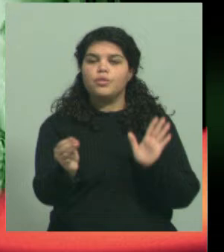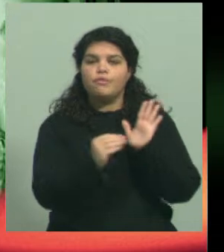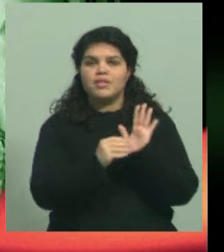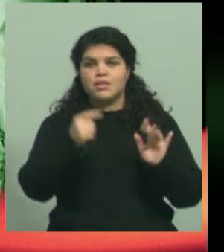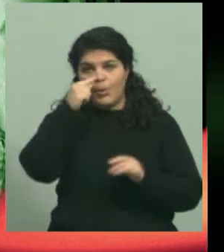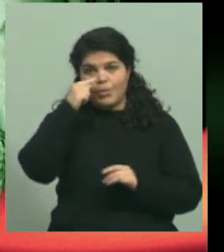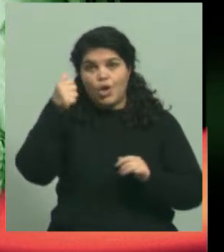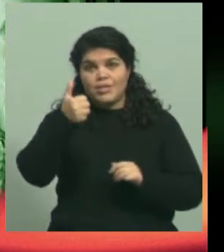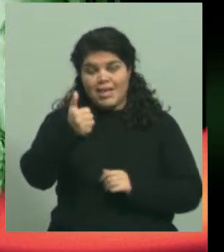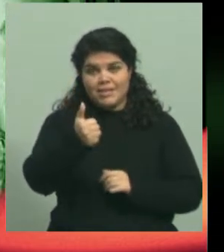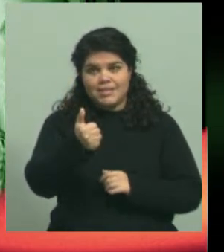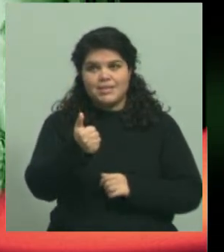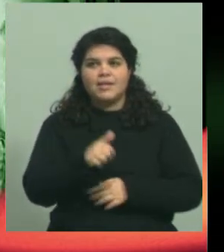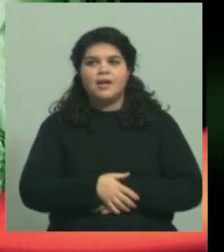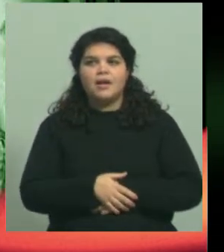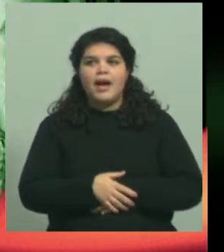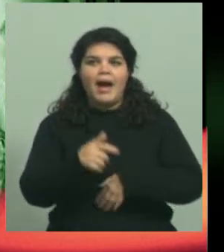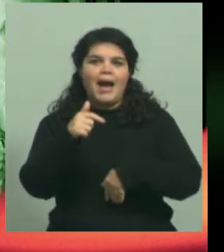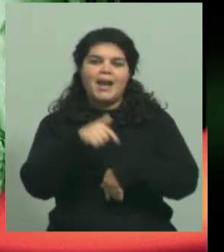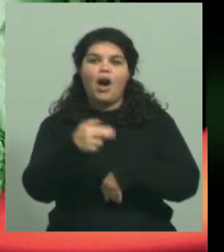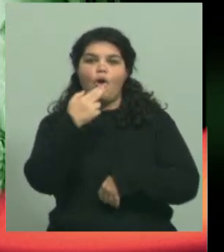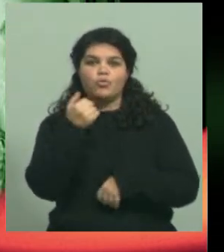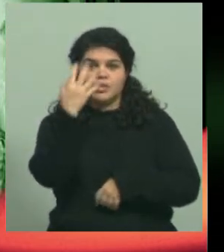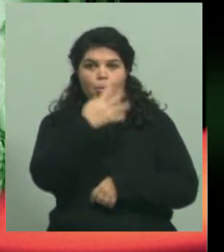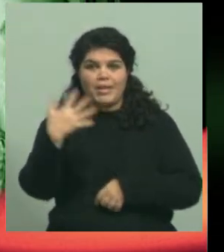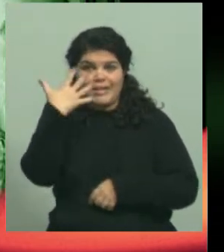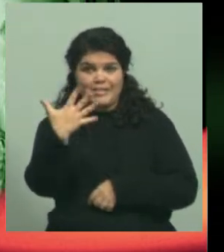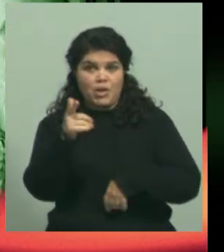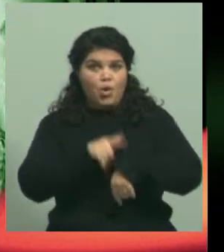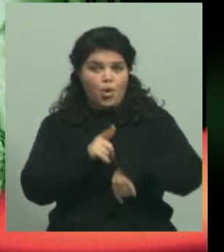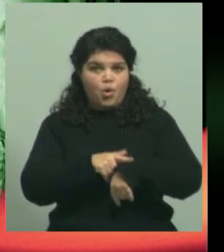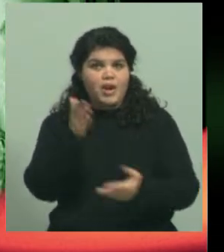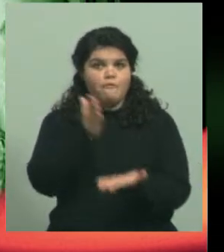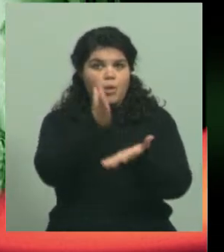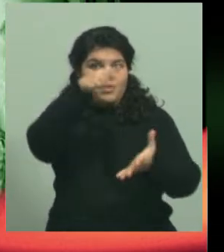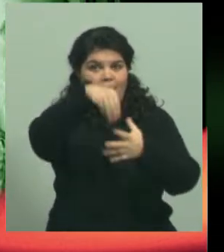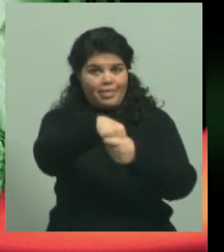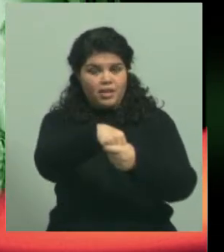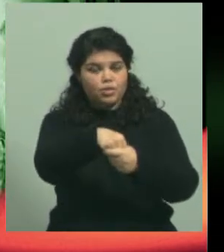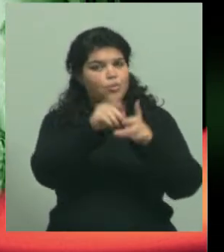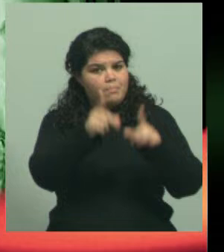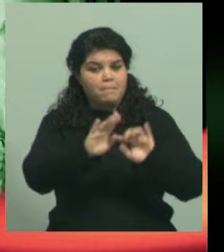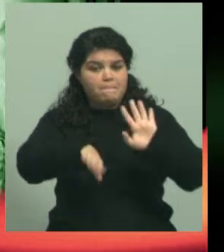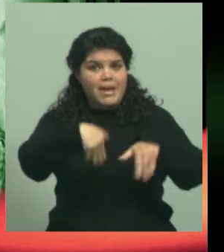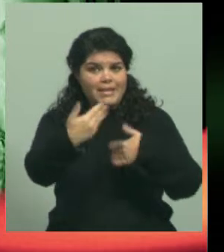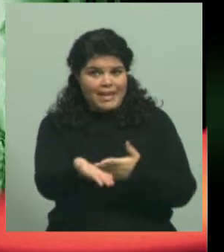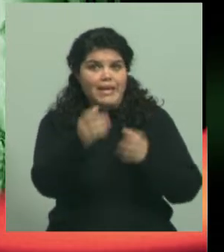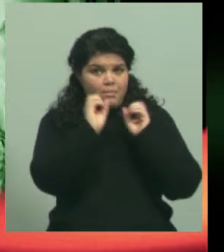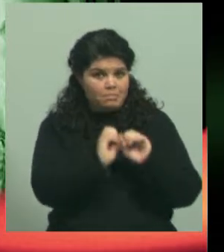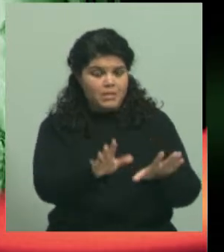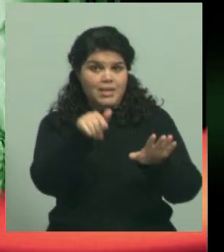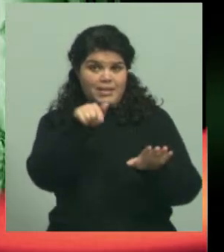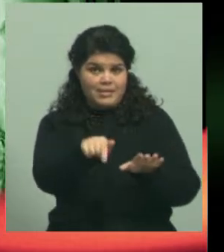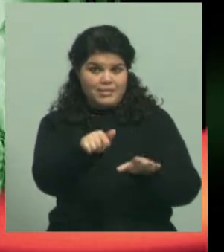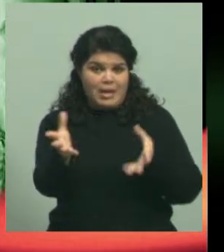las 11:45 en el auditorio de la facultad. Es parte del ciclo lo que va a suceder mañana y lo vamos a hablar también qué